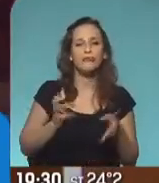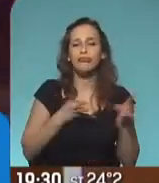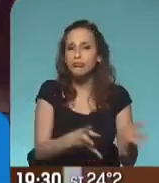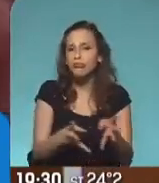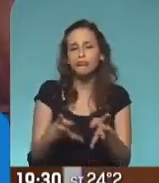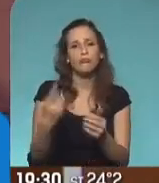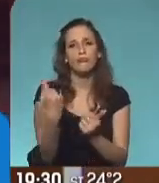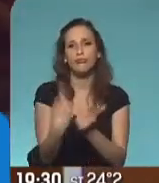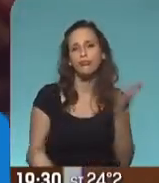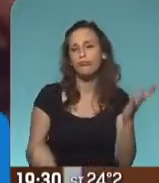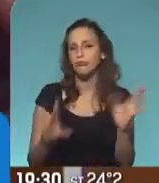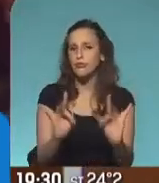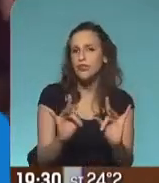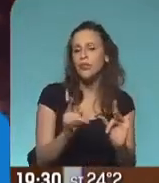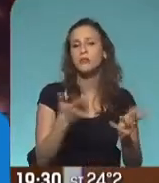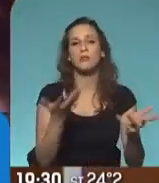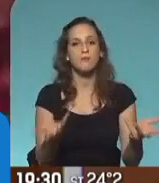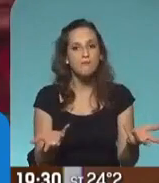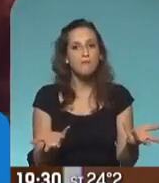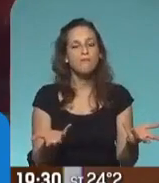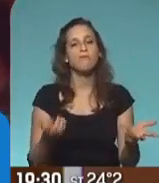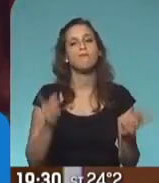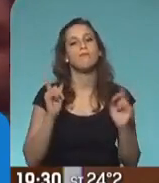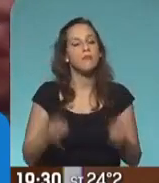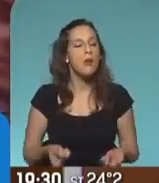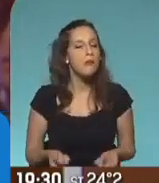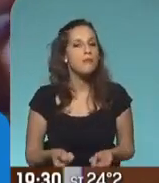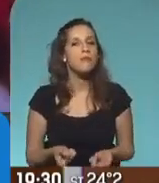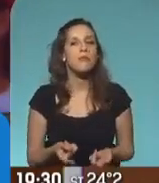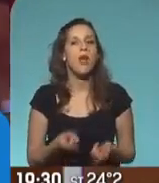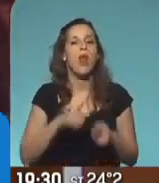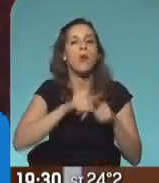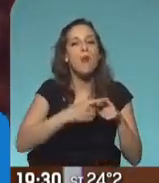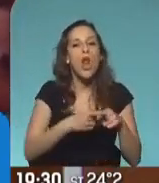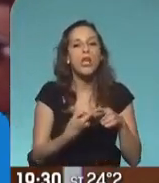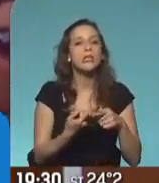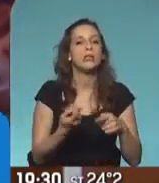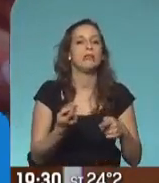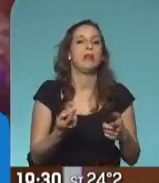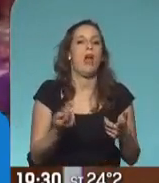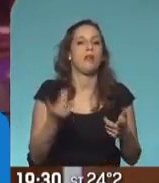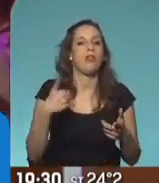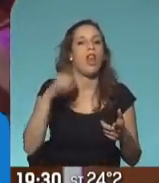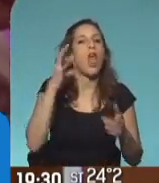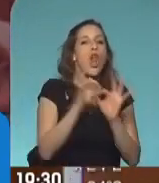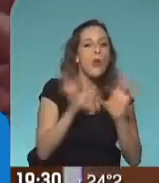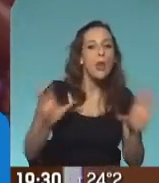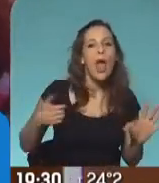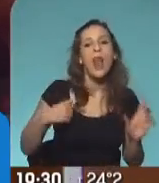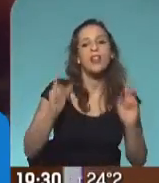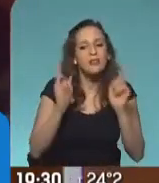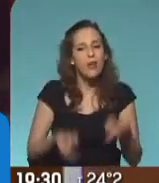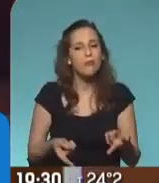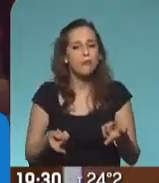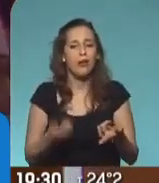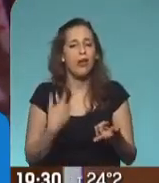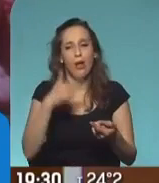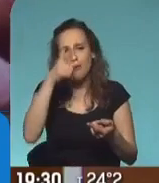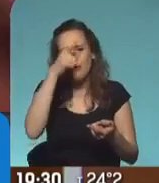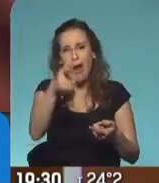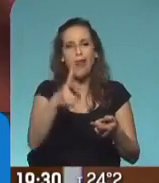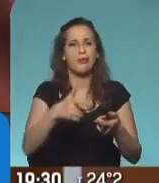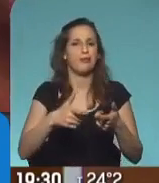la frustración del fracaso del proceso de paz, las políticas neoliberales y muertes en las calles producto de la represión policial a las